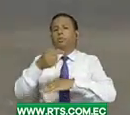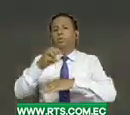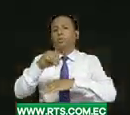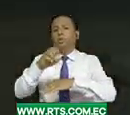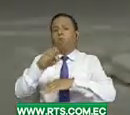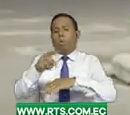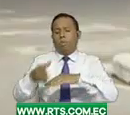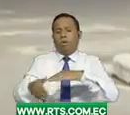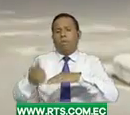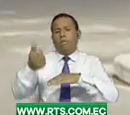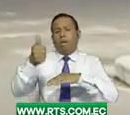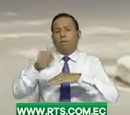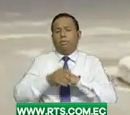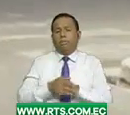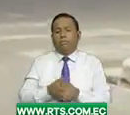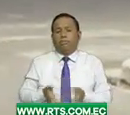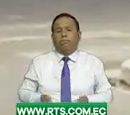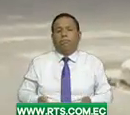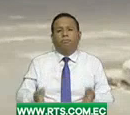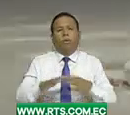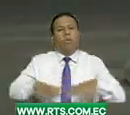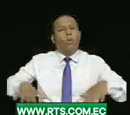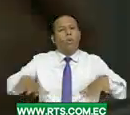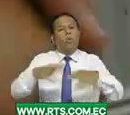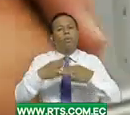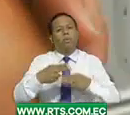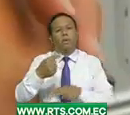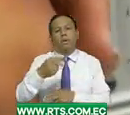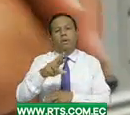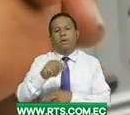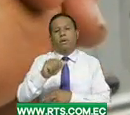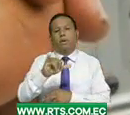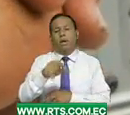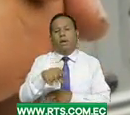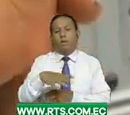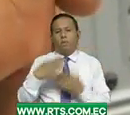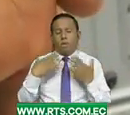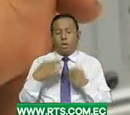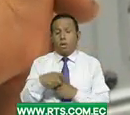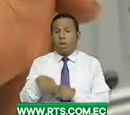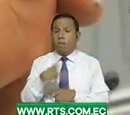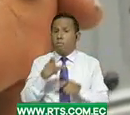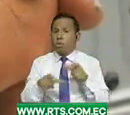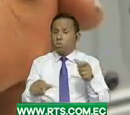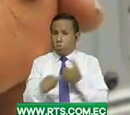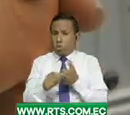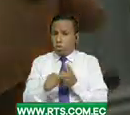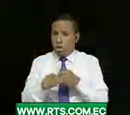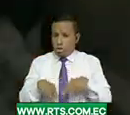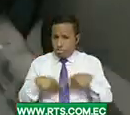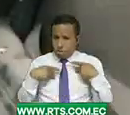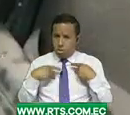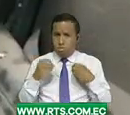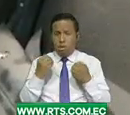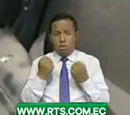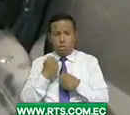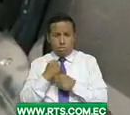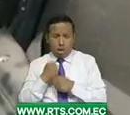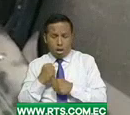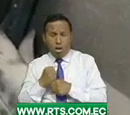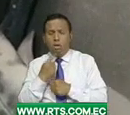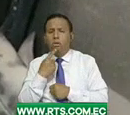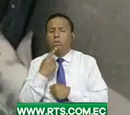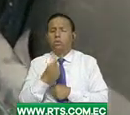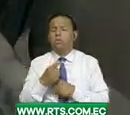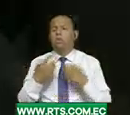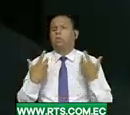Décima, en el barrio Garay de Guayaquil. Quienes habitan y trabajan en el sector aseguran tener